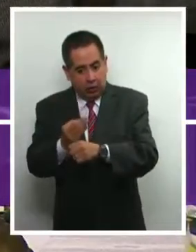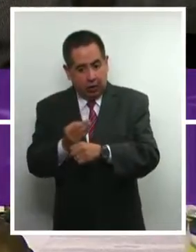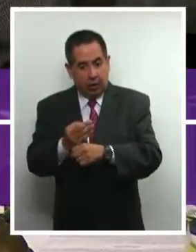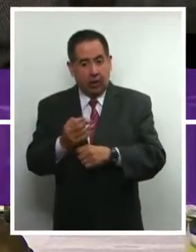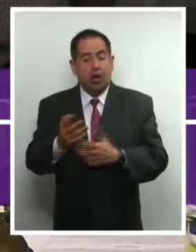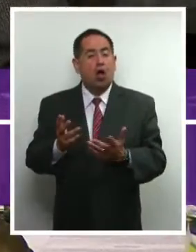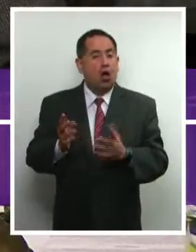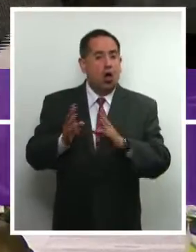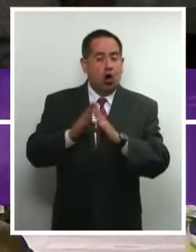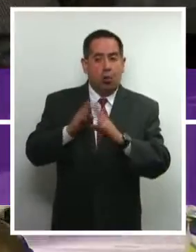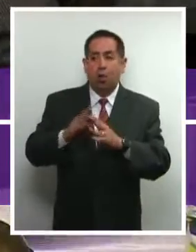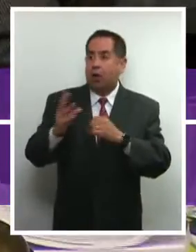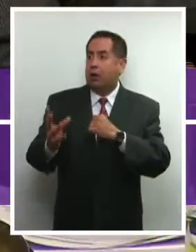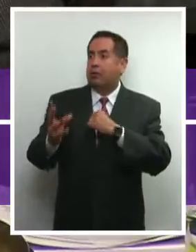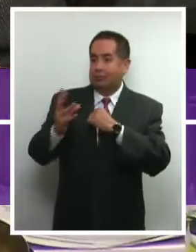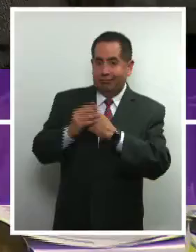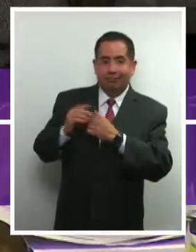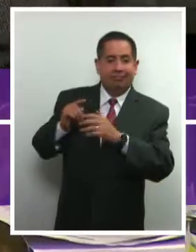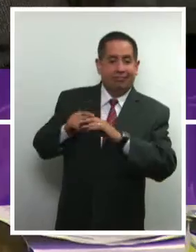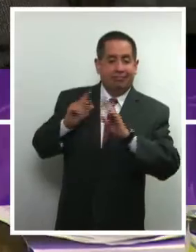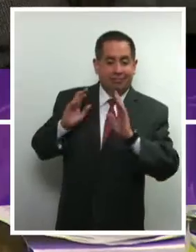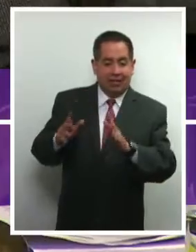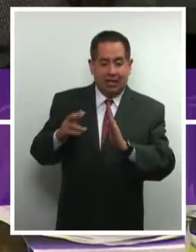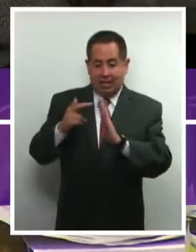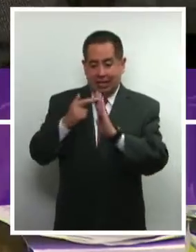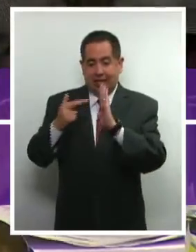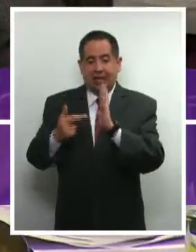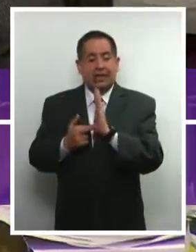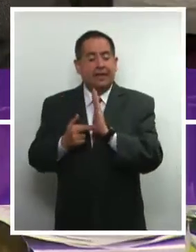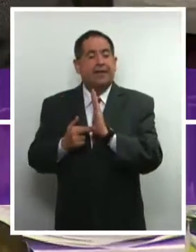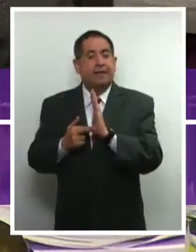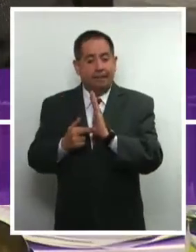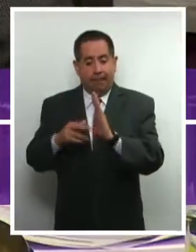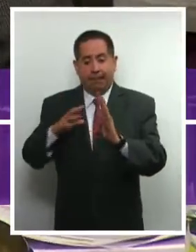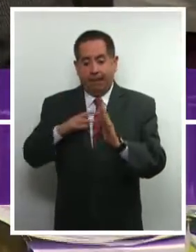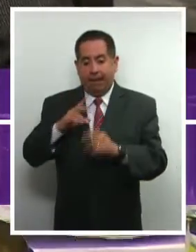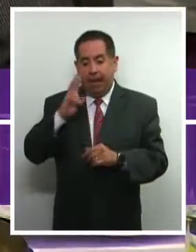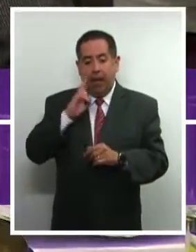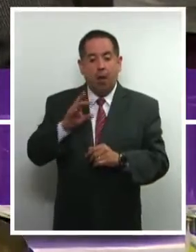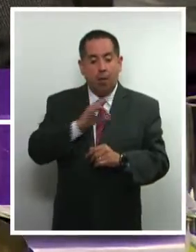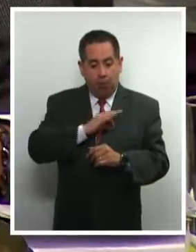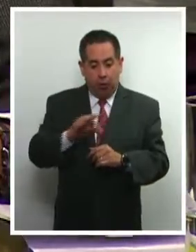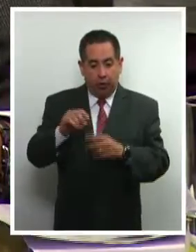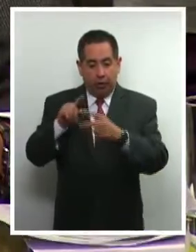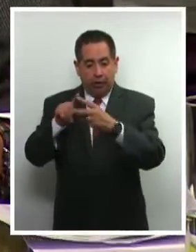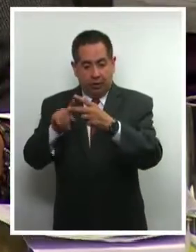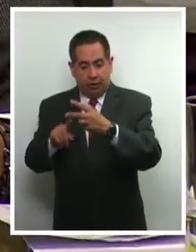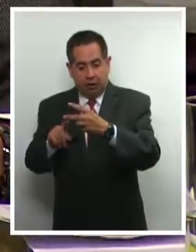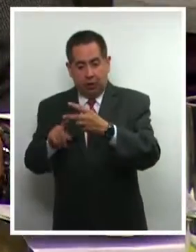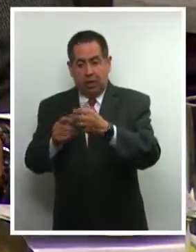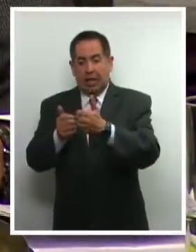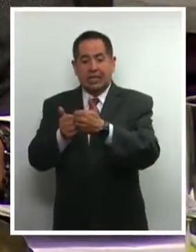está incluso autorizado en los lineamientos, hay la posibilidad de hacer la separación de